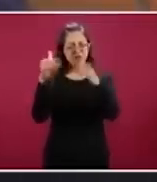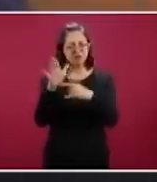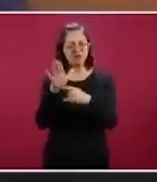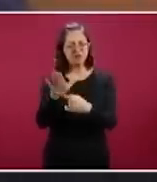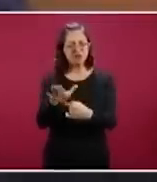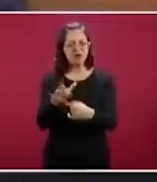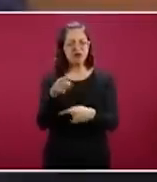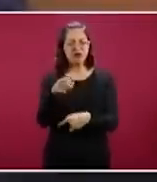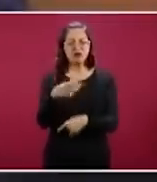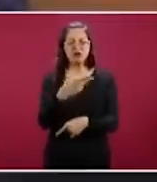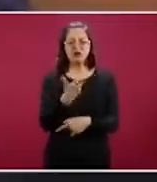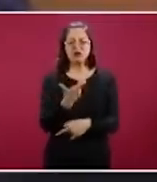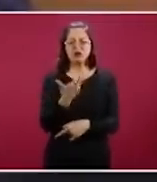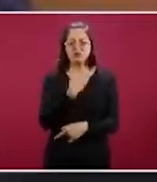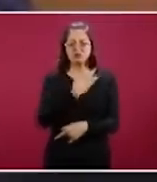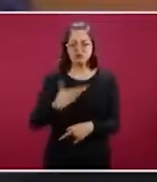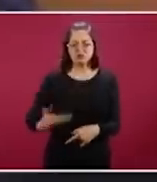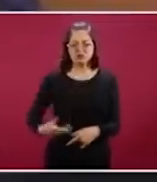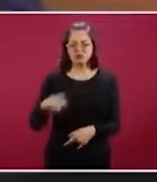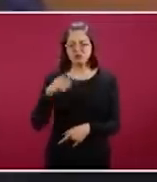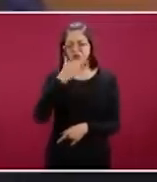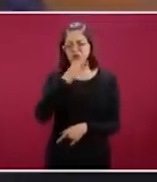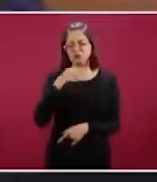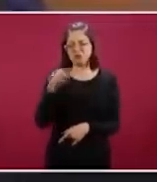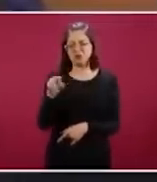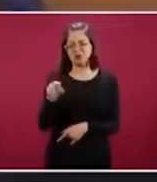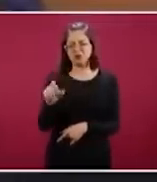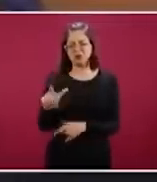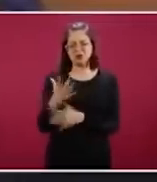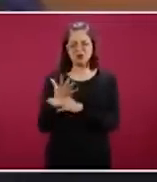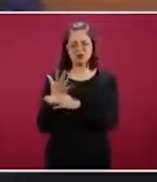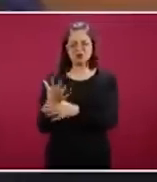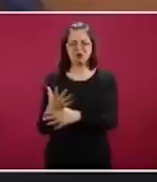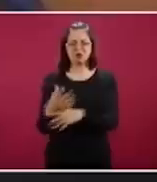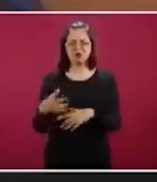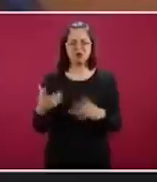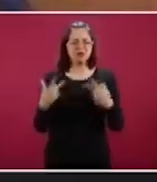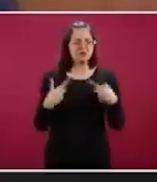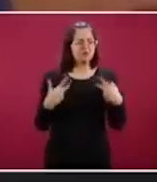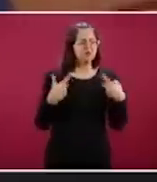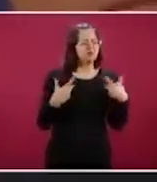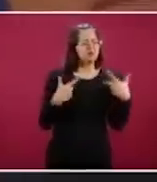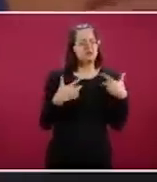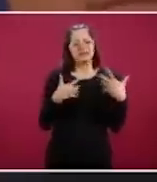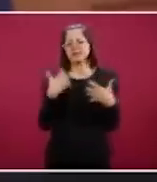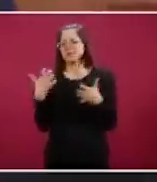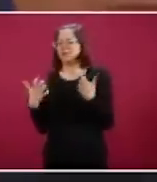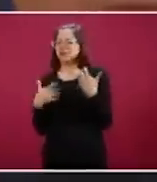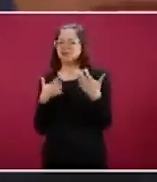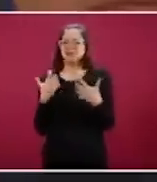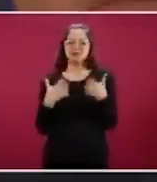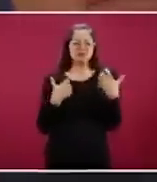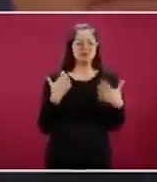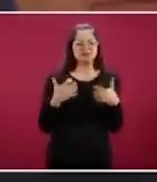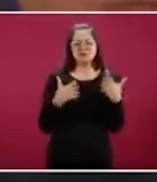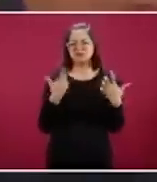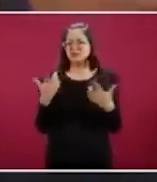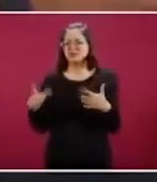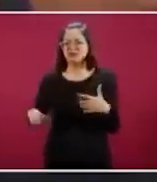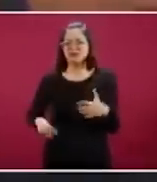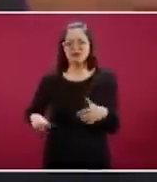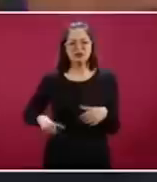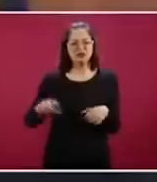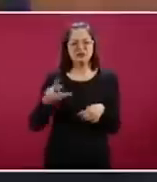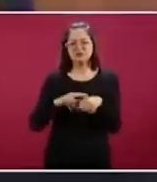el actual presidente de la ganadera, Manuel Andijo, dijo, le preguntaron a la gente estaba desesperada, se le echó encima, llegó el gobernador,